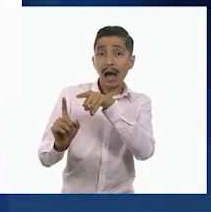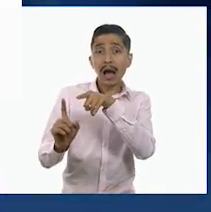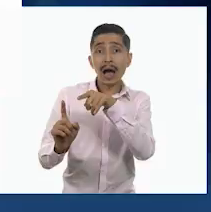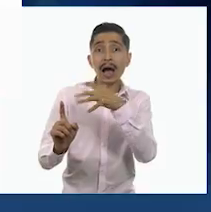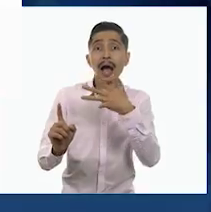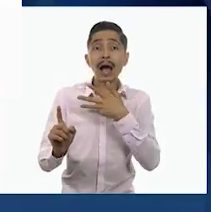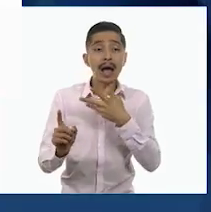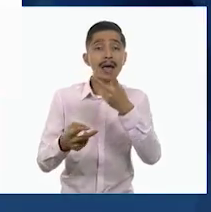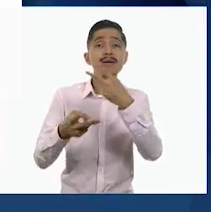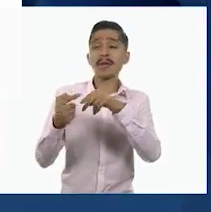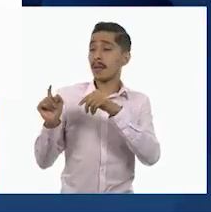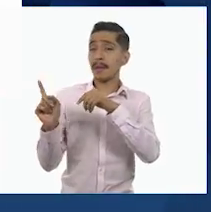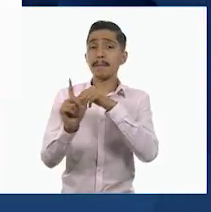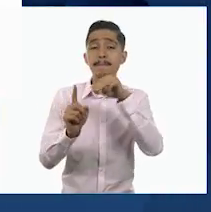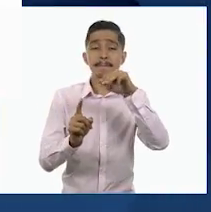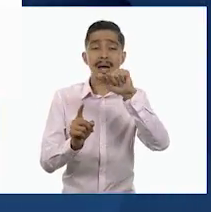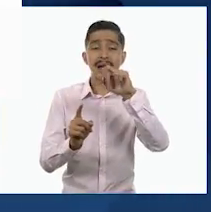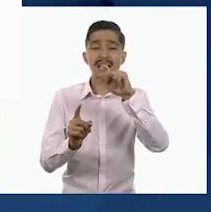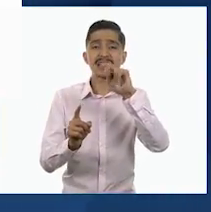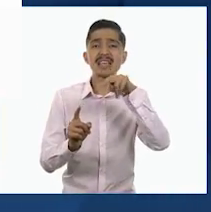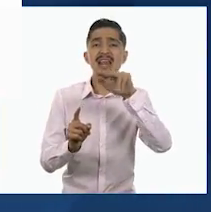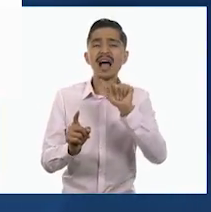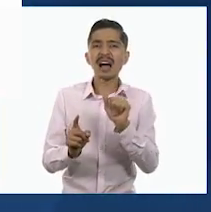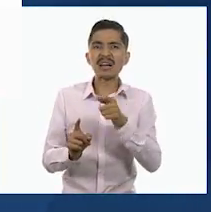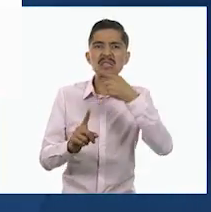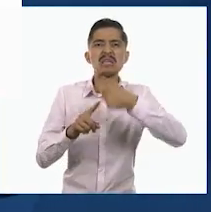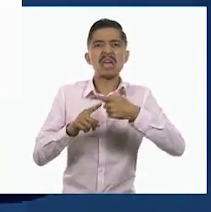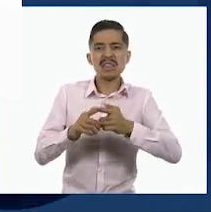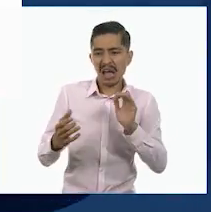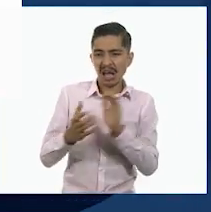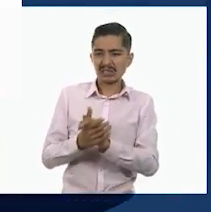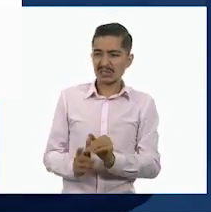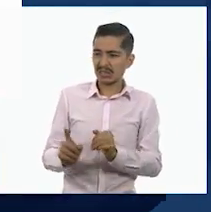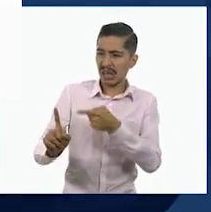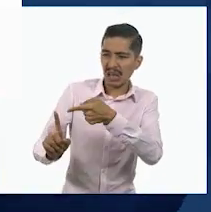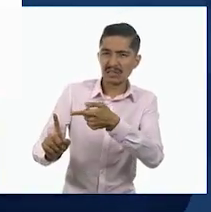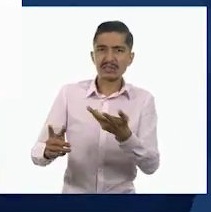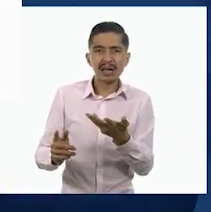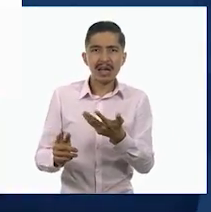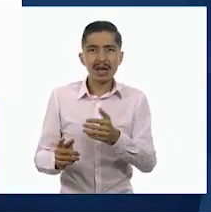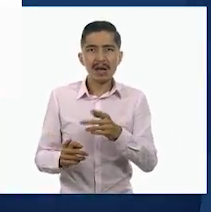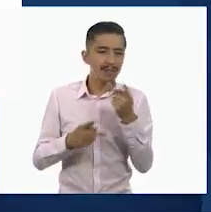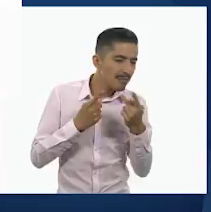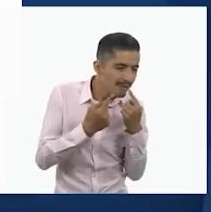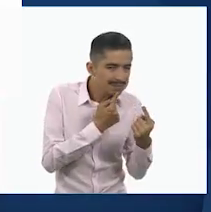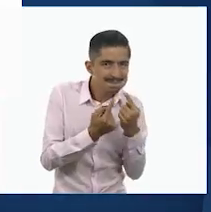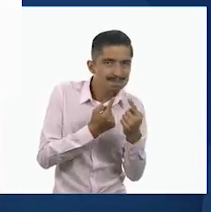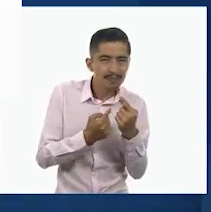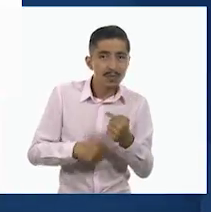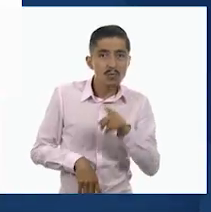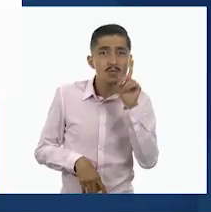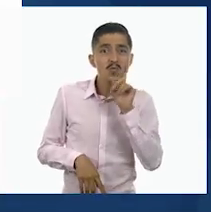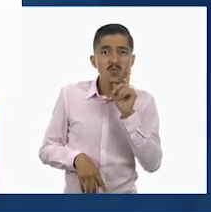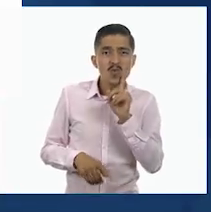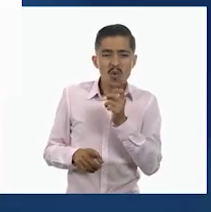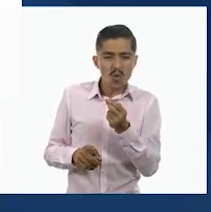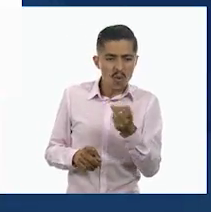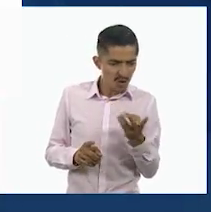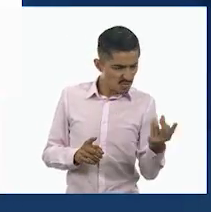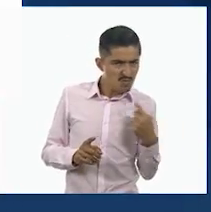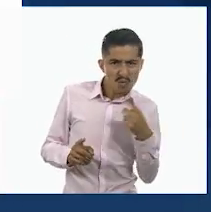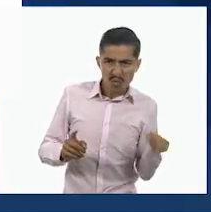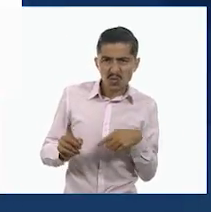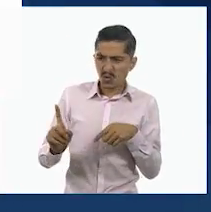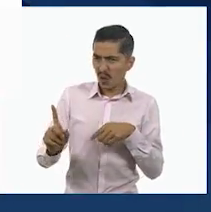man, dijo alguno. ¿Quién será el que se case con ella?, agregó otro. Con esa mujer no se casa ninguno de